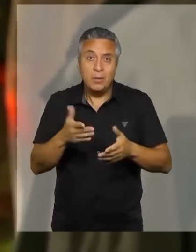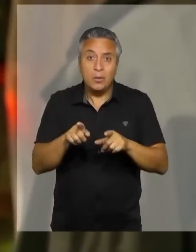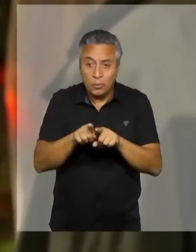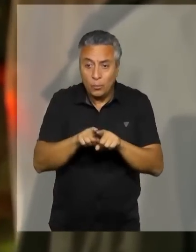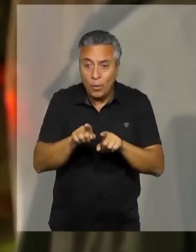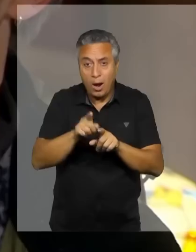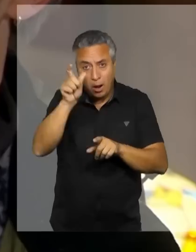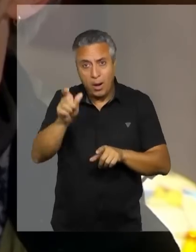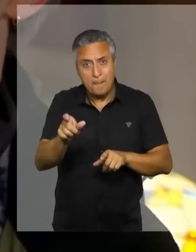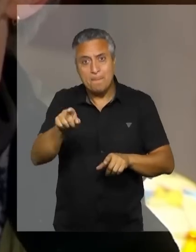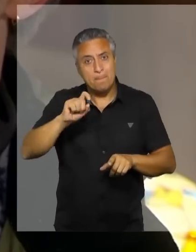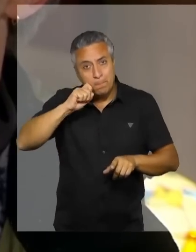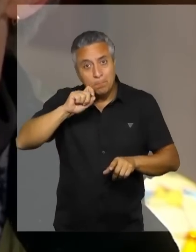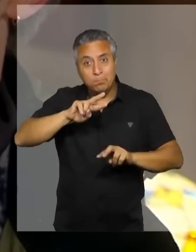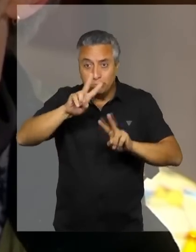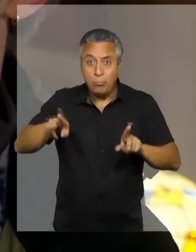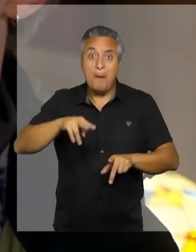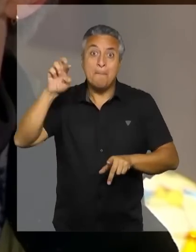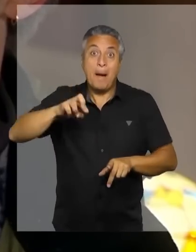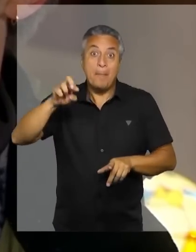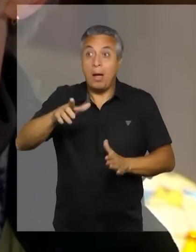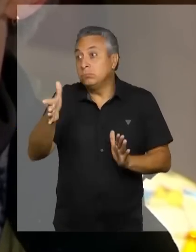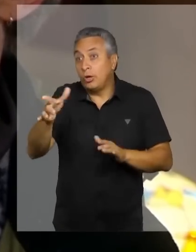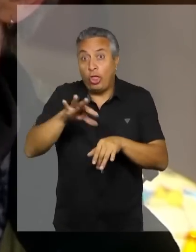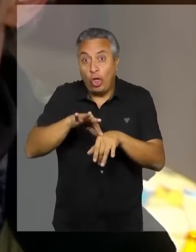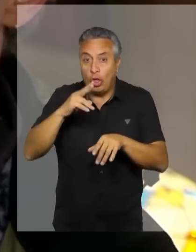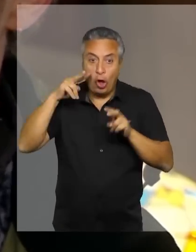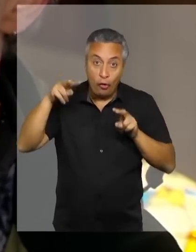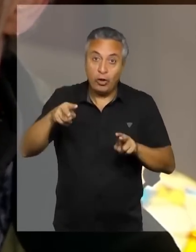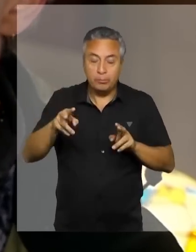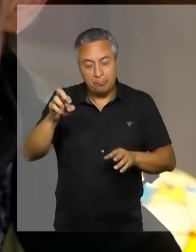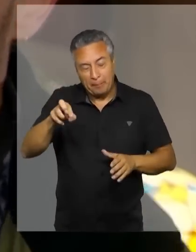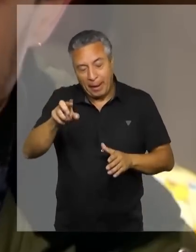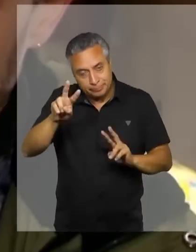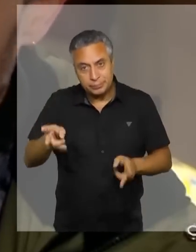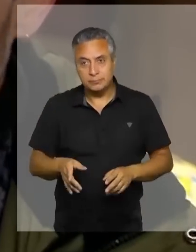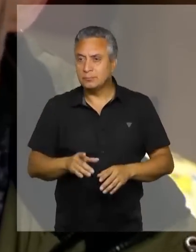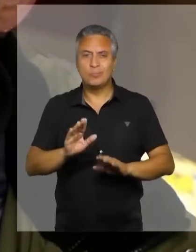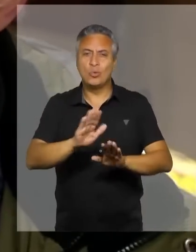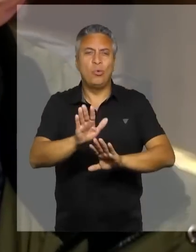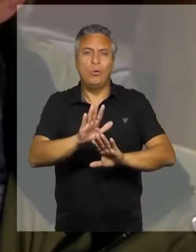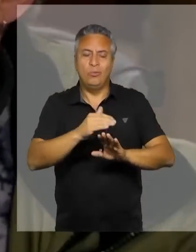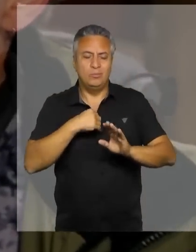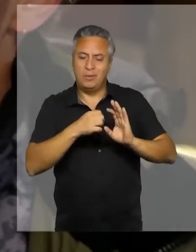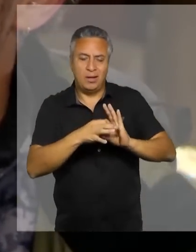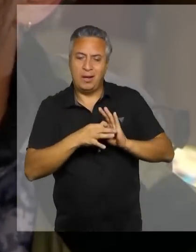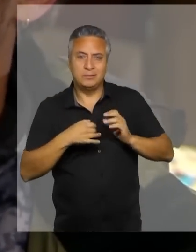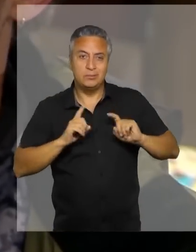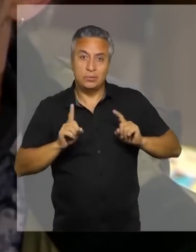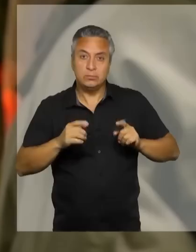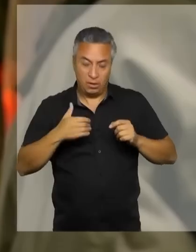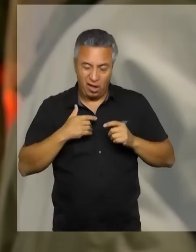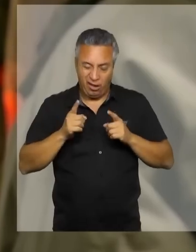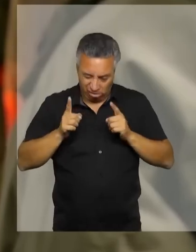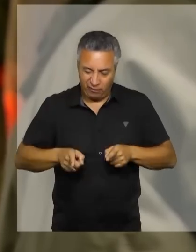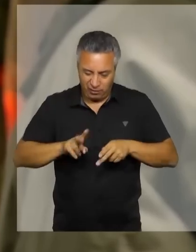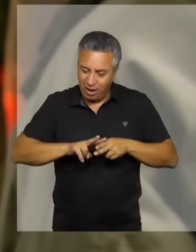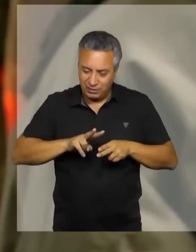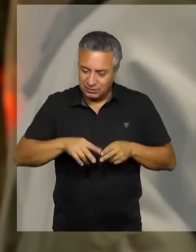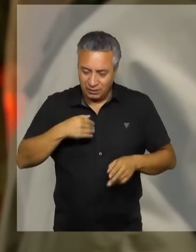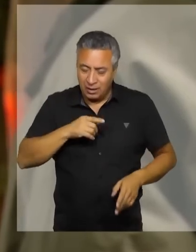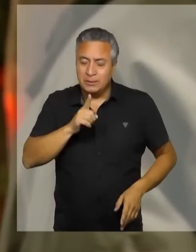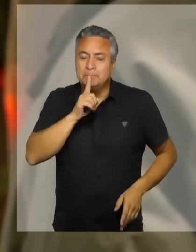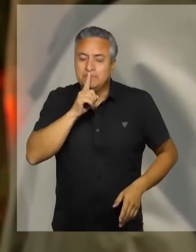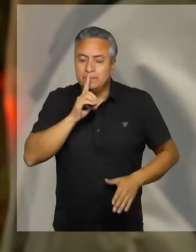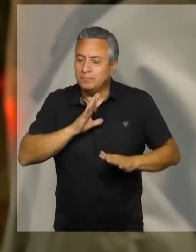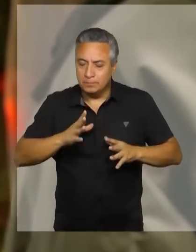como un papá, por lo menos delante del doctor, gracias. No, no me agradezcas, era lo que había que hacer, ¿no?